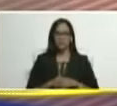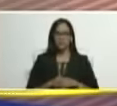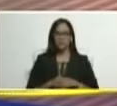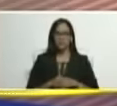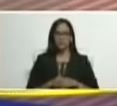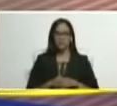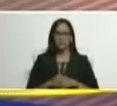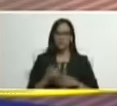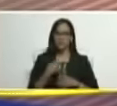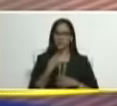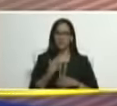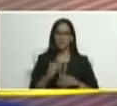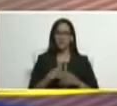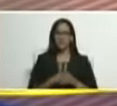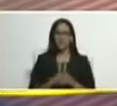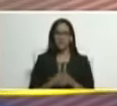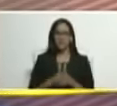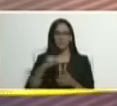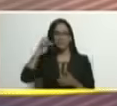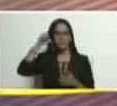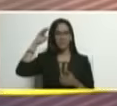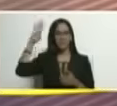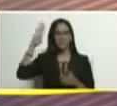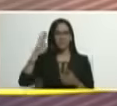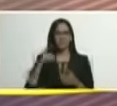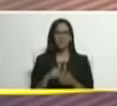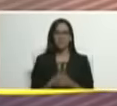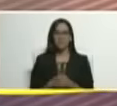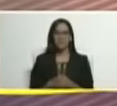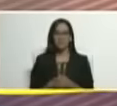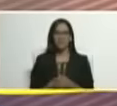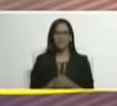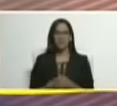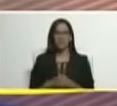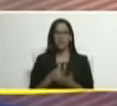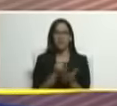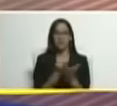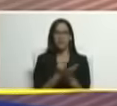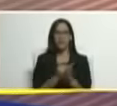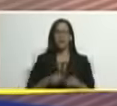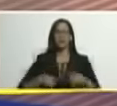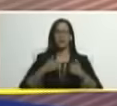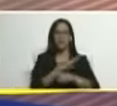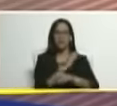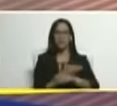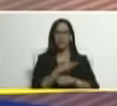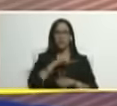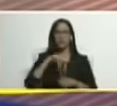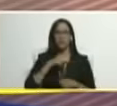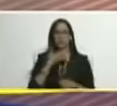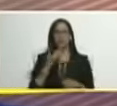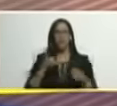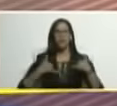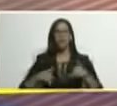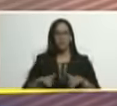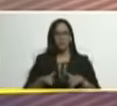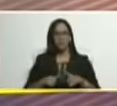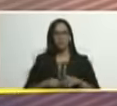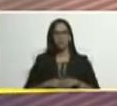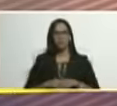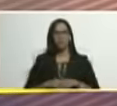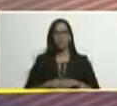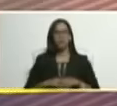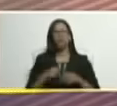Yo digo que Dios nos ha puesto las pruebas más grandes a nosotros, sus mejores hijos y